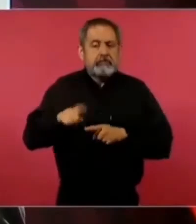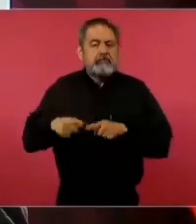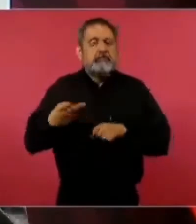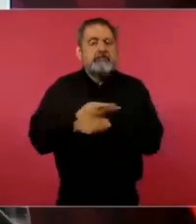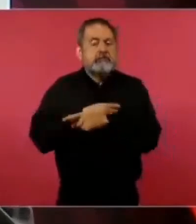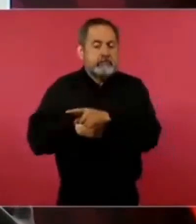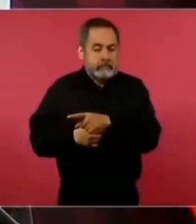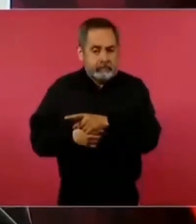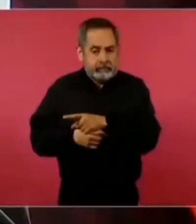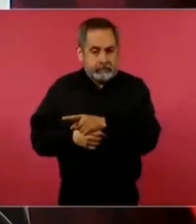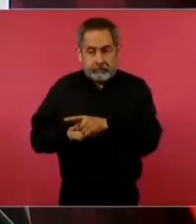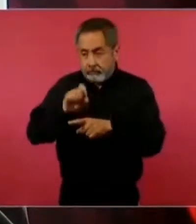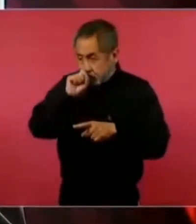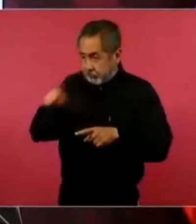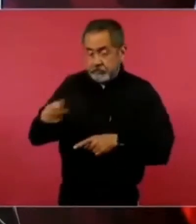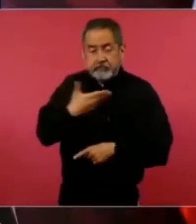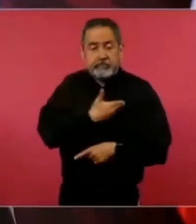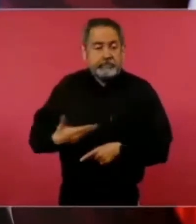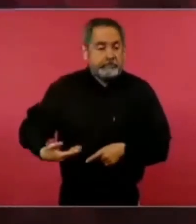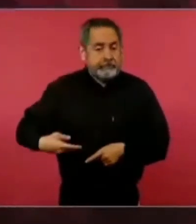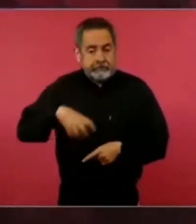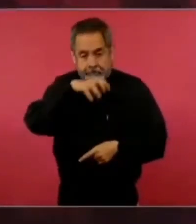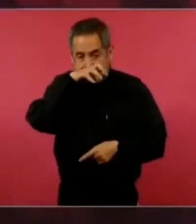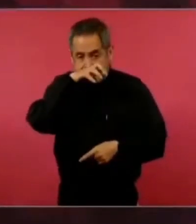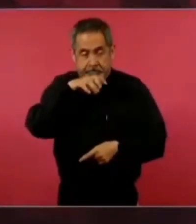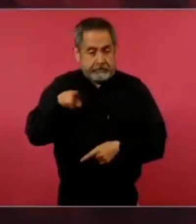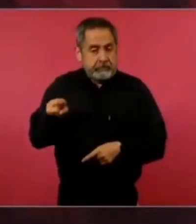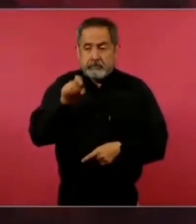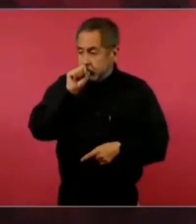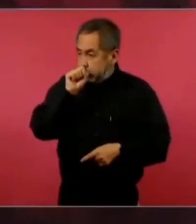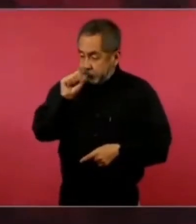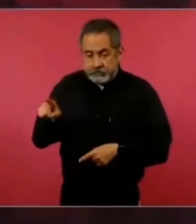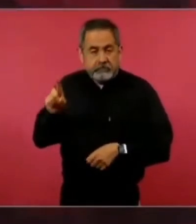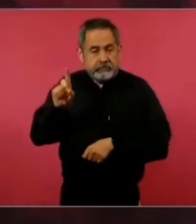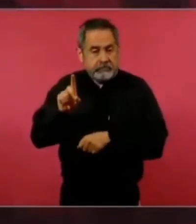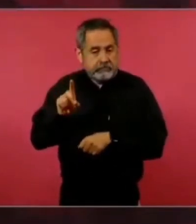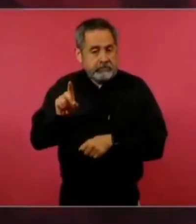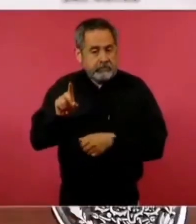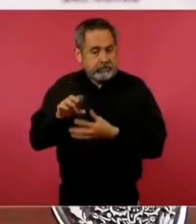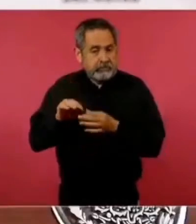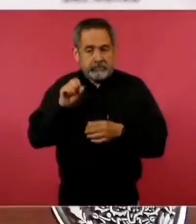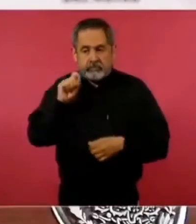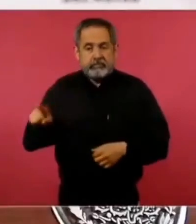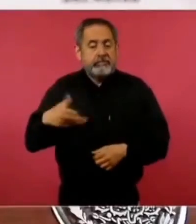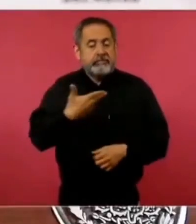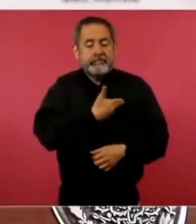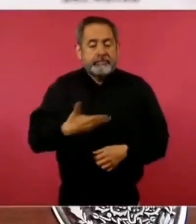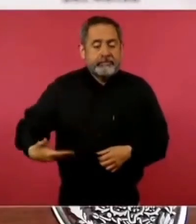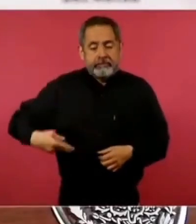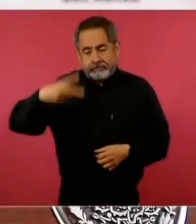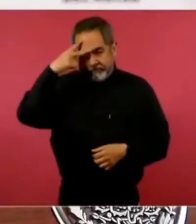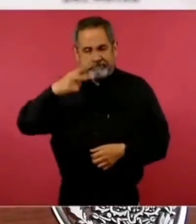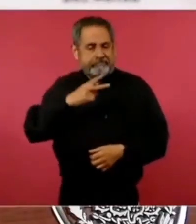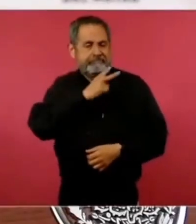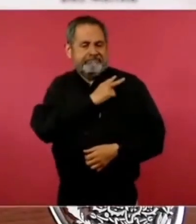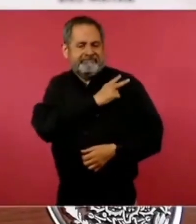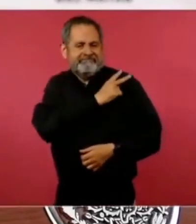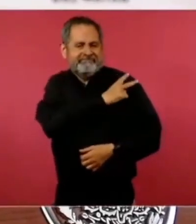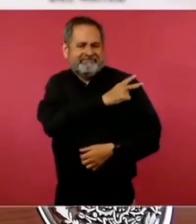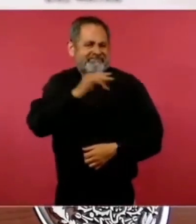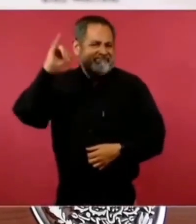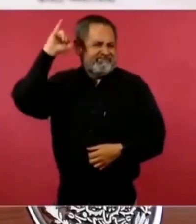hasta el propio presidente Díaz Ordaz, porque el presidente de México es comandante supremo,